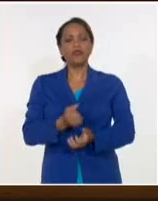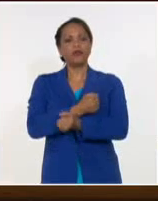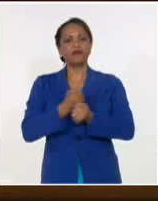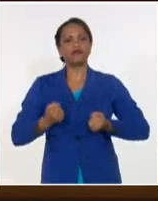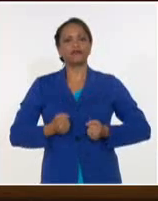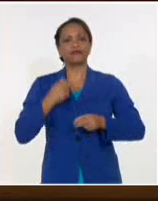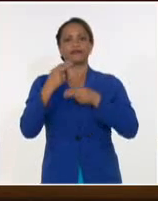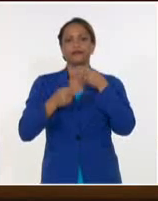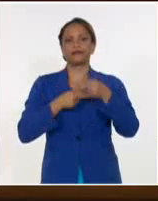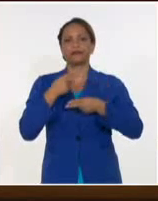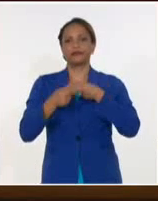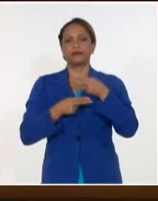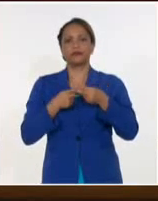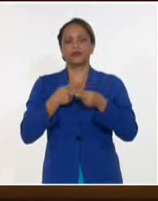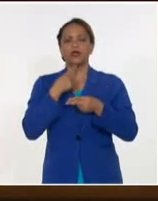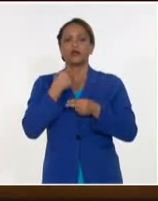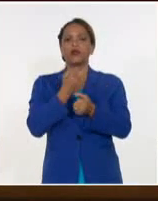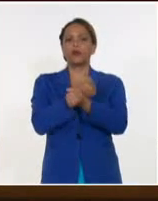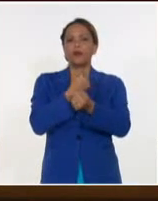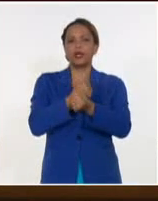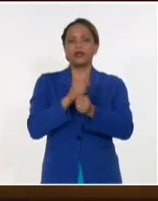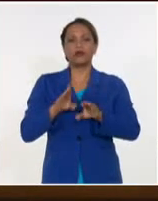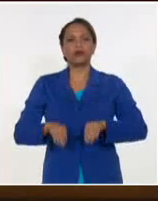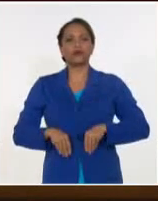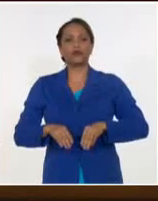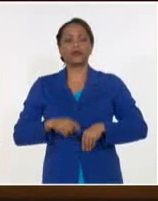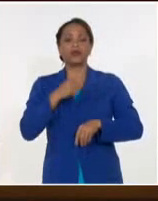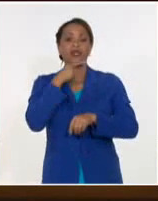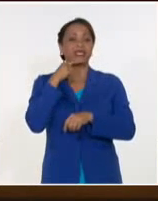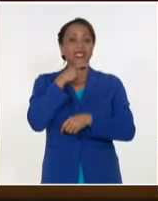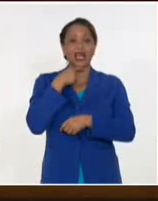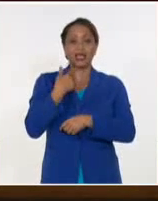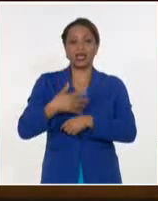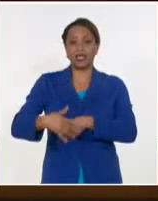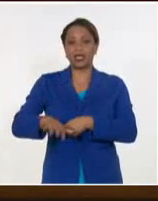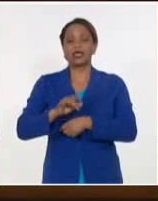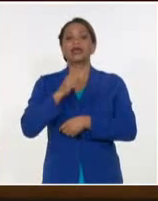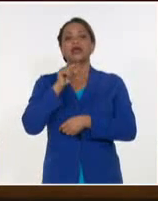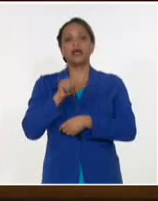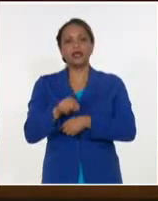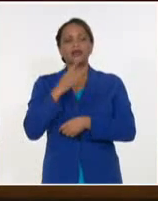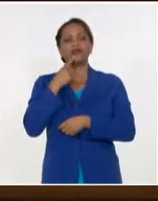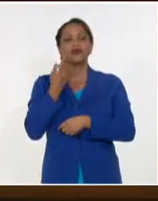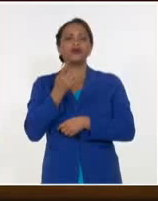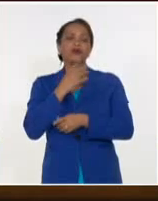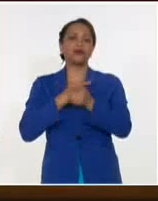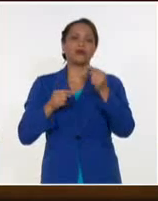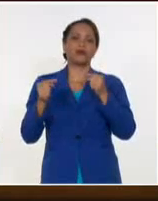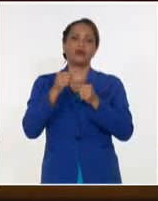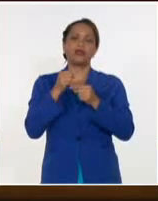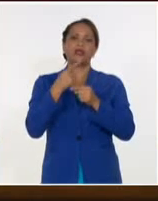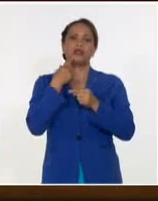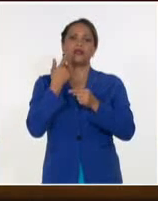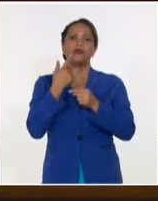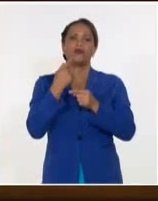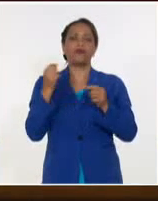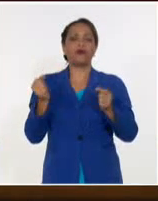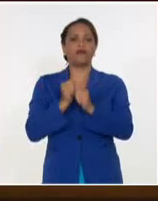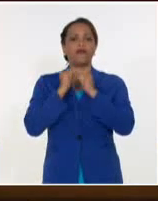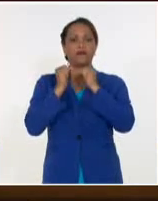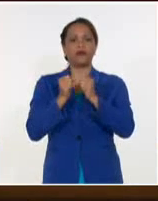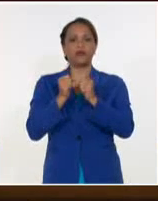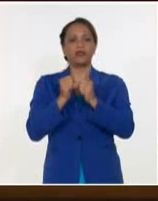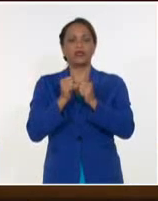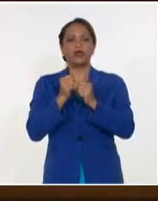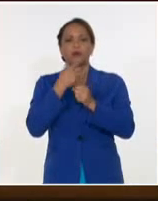realizados, los riesgos asumidos y la sangre derramada son las más fértiles semillas del árbol nacional. Nada fue en